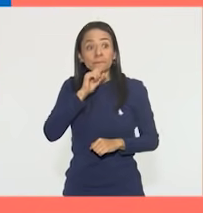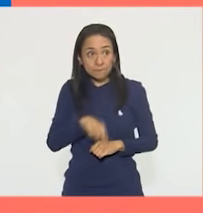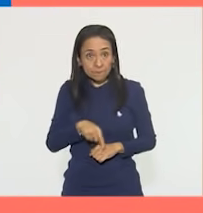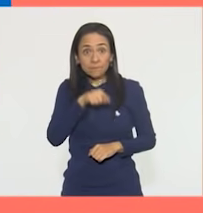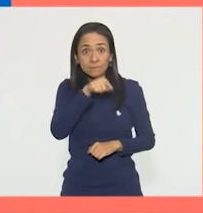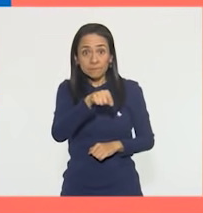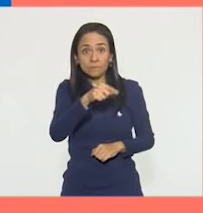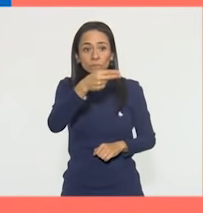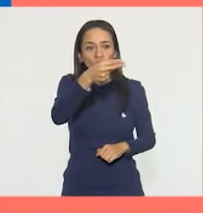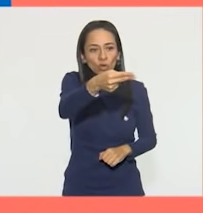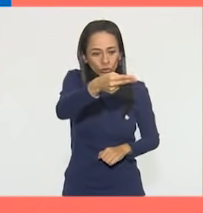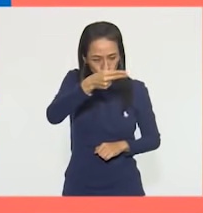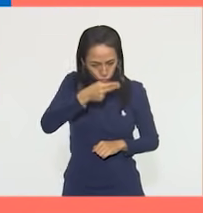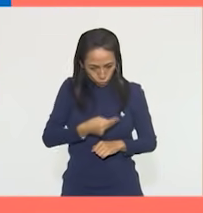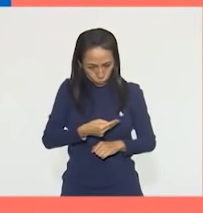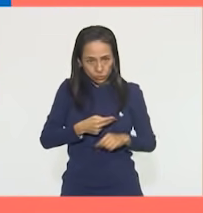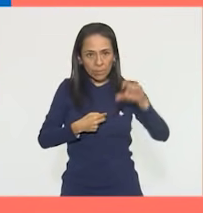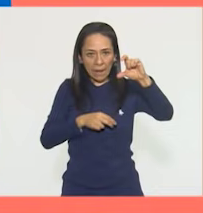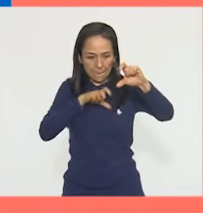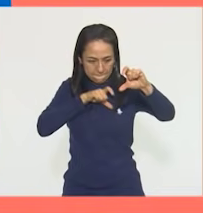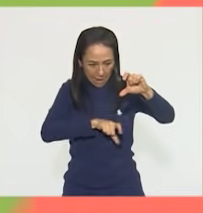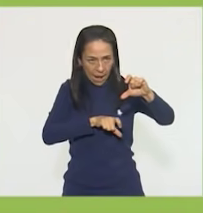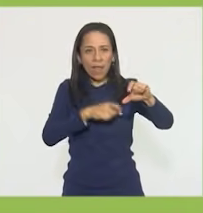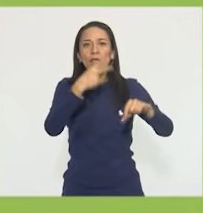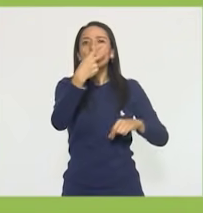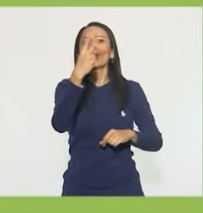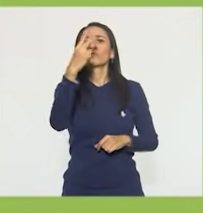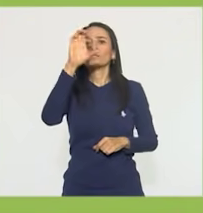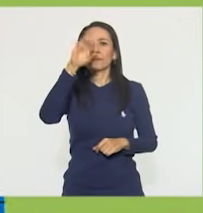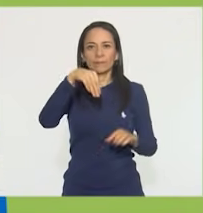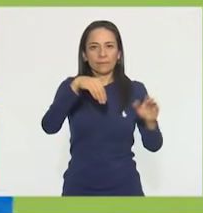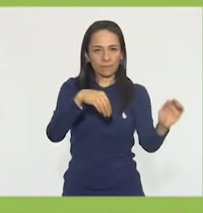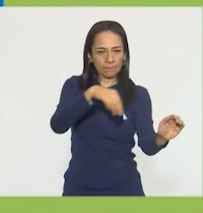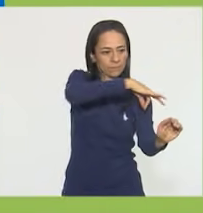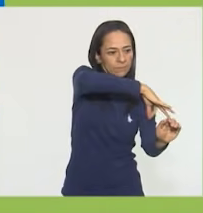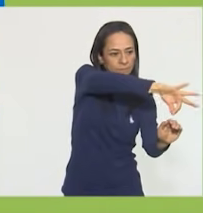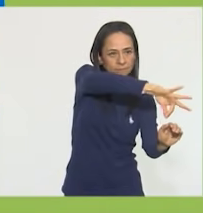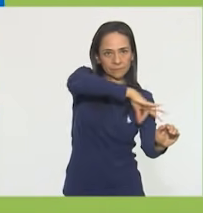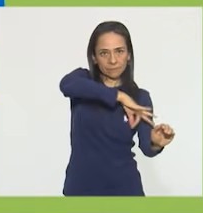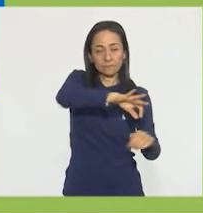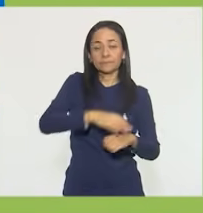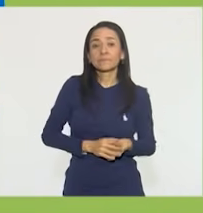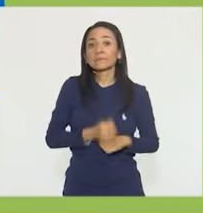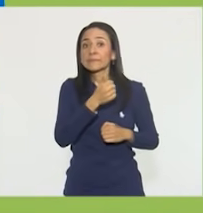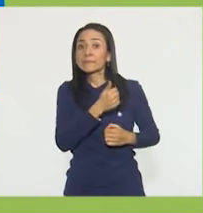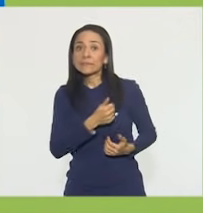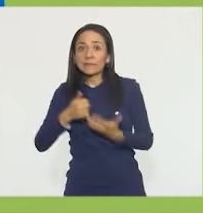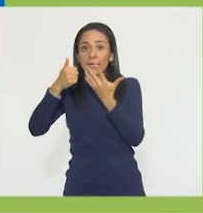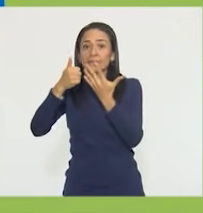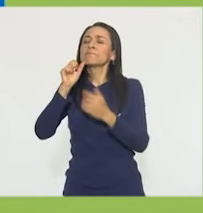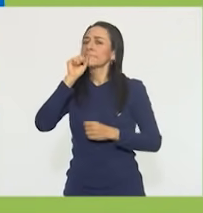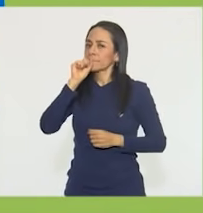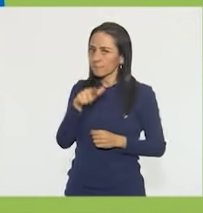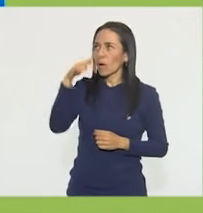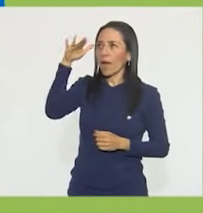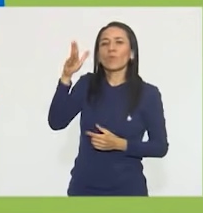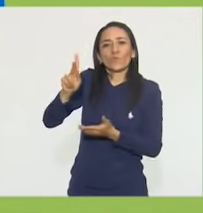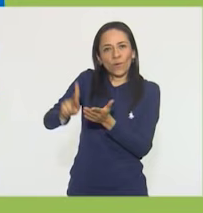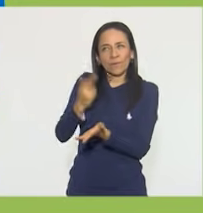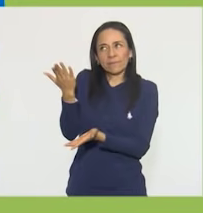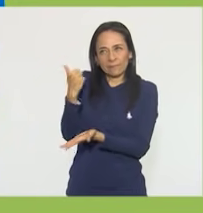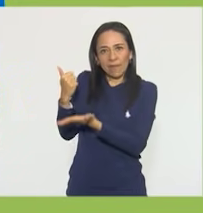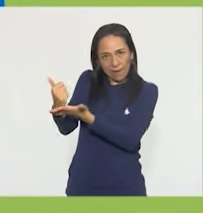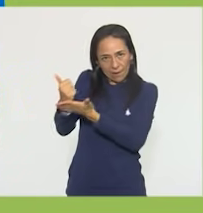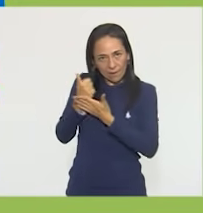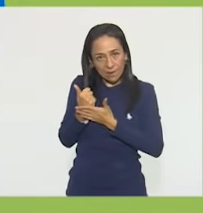2 centímetros de alto arriba y abajo. 6. Nuevamente pide ayuda a un adulto para recortar